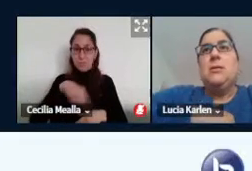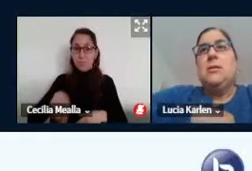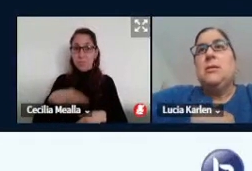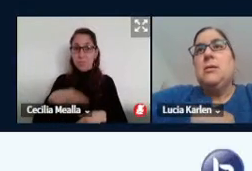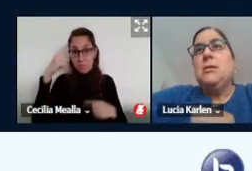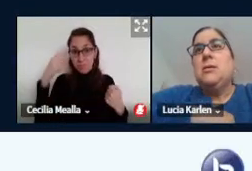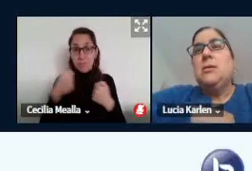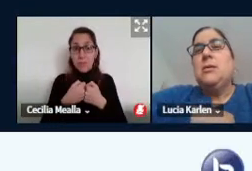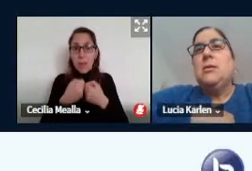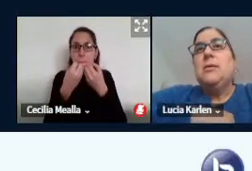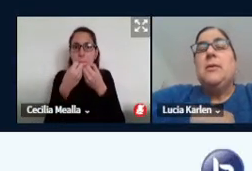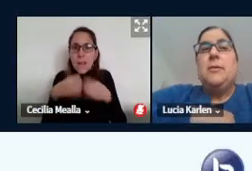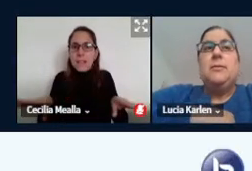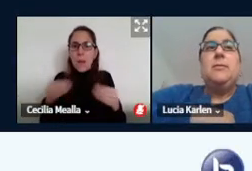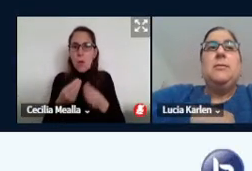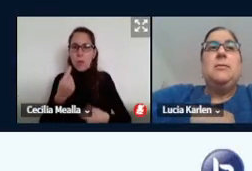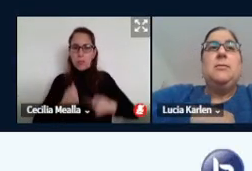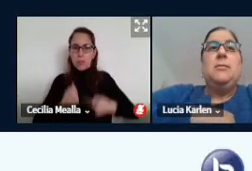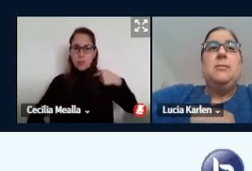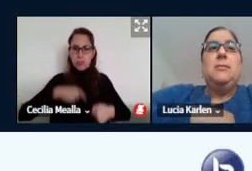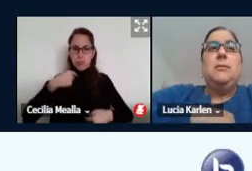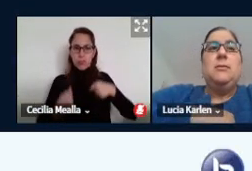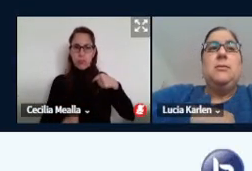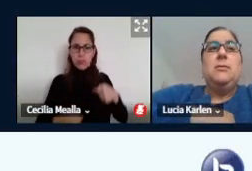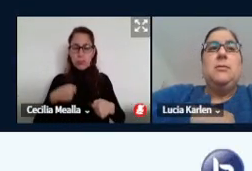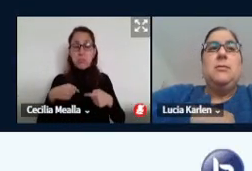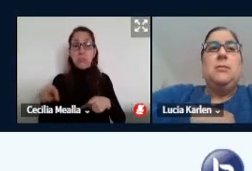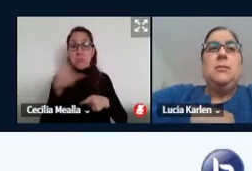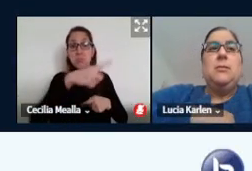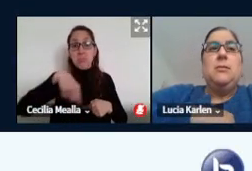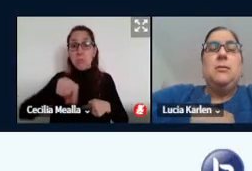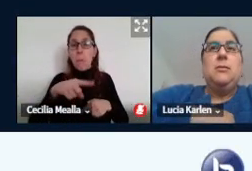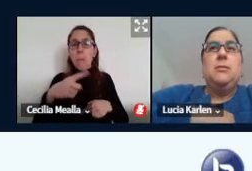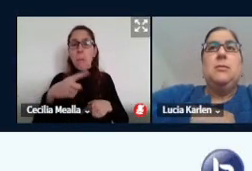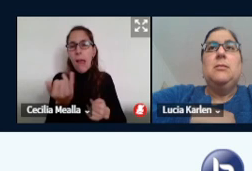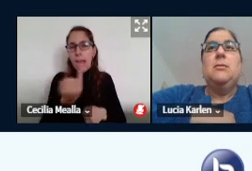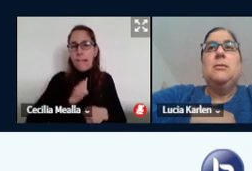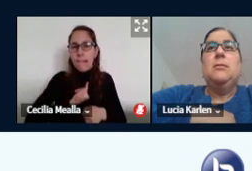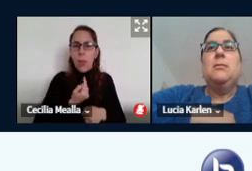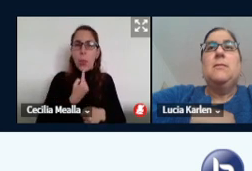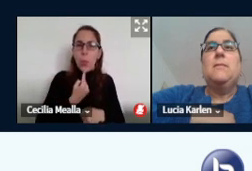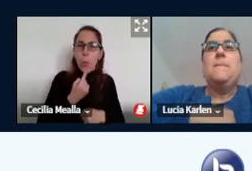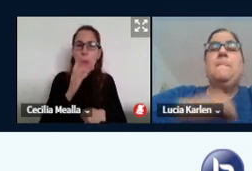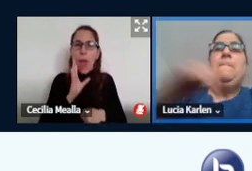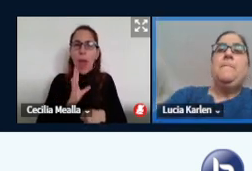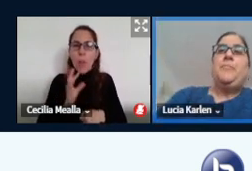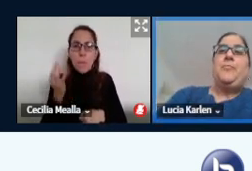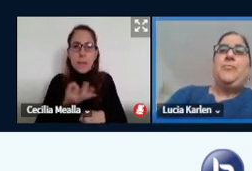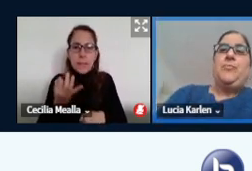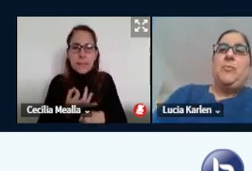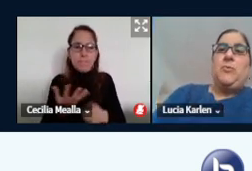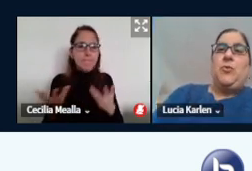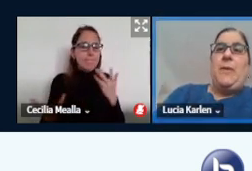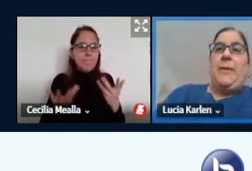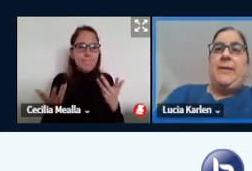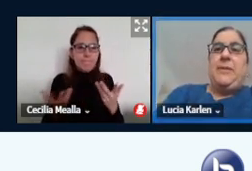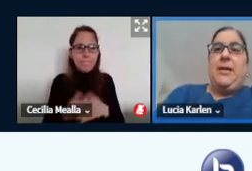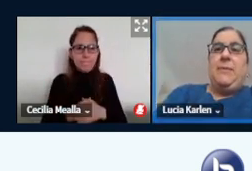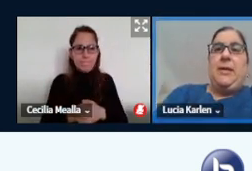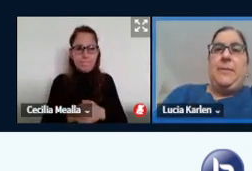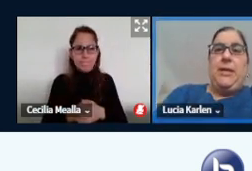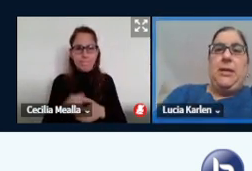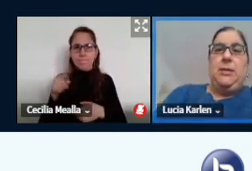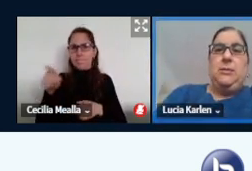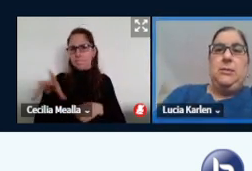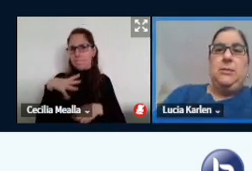con circulatorio. Díganos si tienen alguna duda puntual. Algo que... Yo voy a apagar